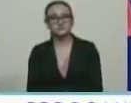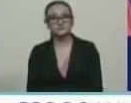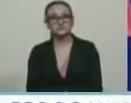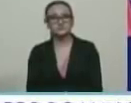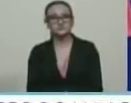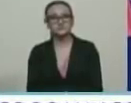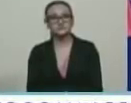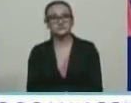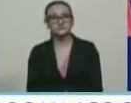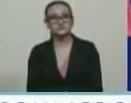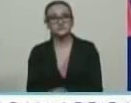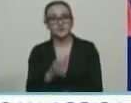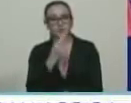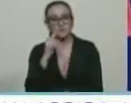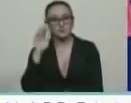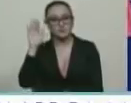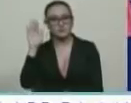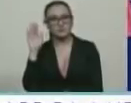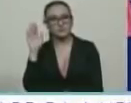yo les prometo que